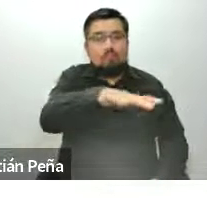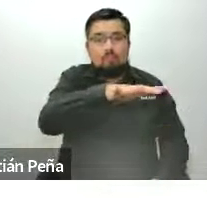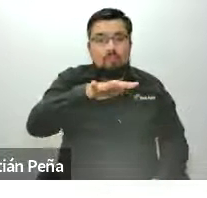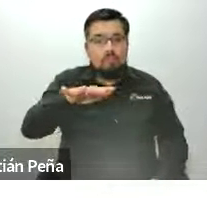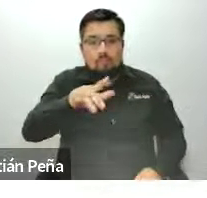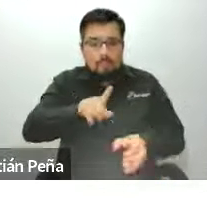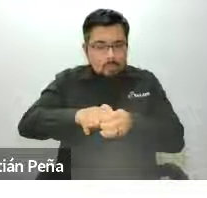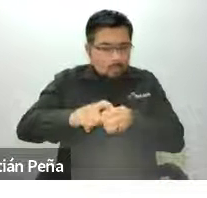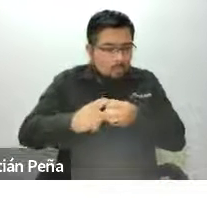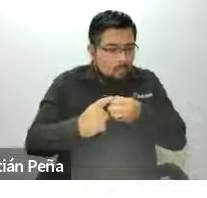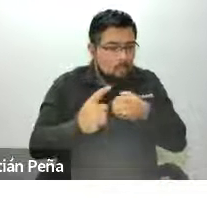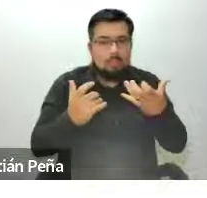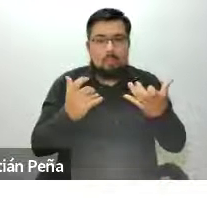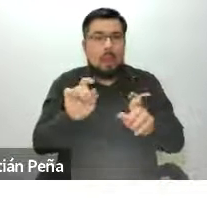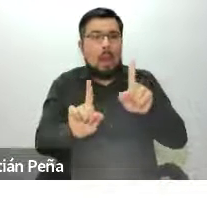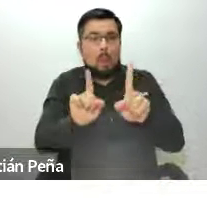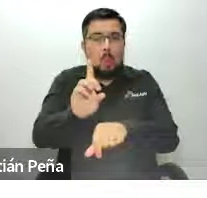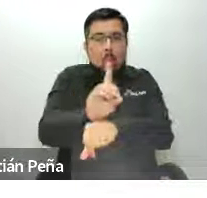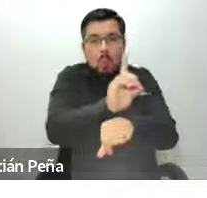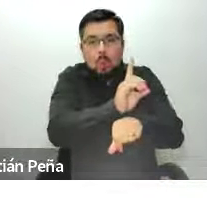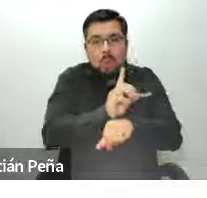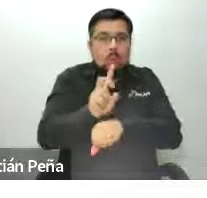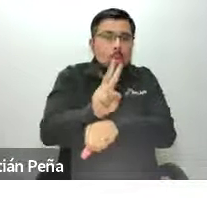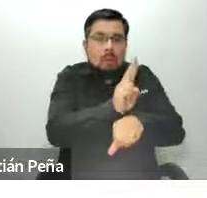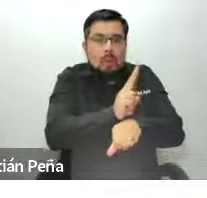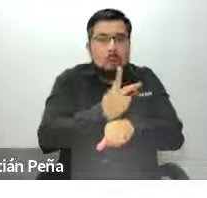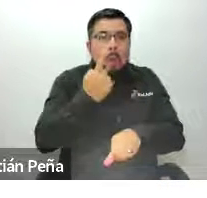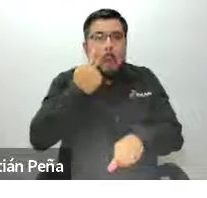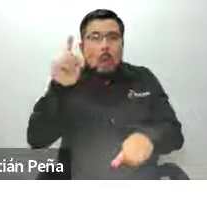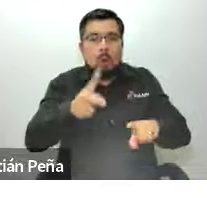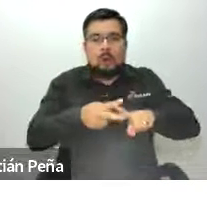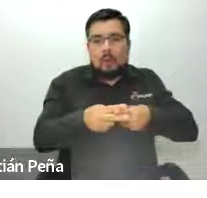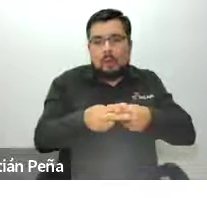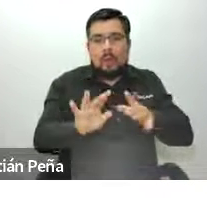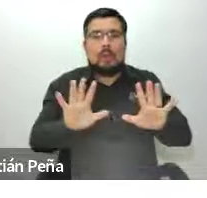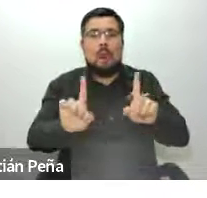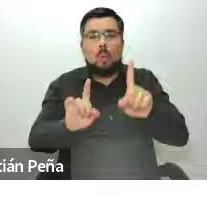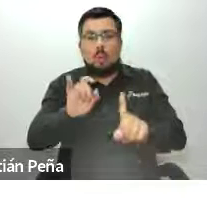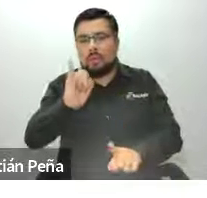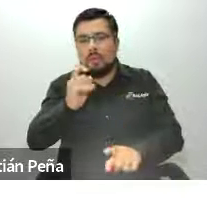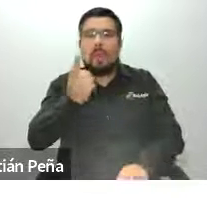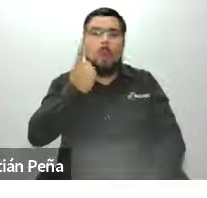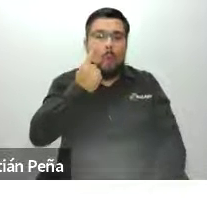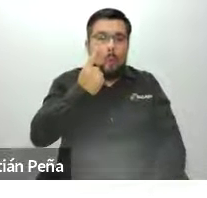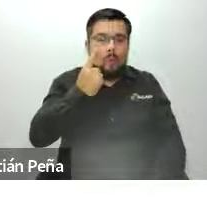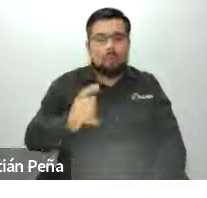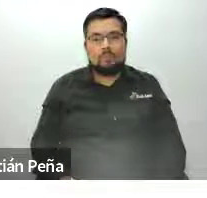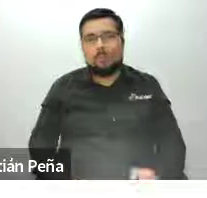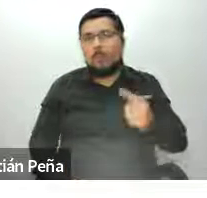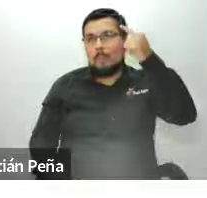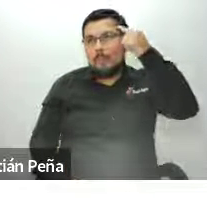instrumento, que nunca han estado en contacto con él, y otros que sí lo conocen. Entonces, la respuesta a estas preguntas creemos que puede servir